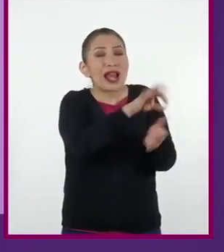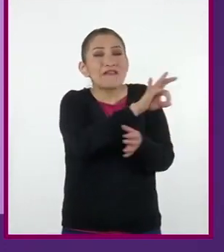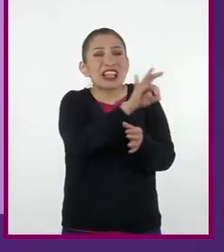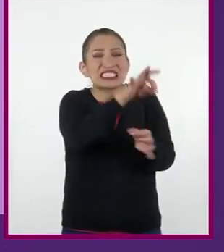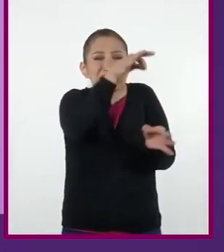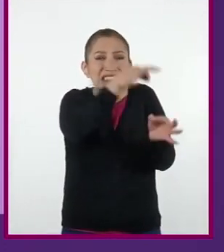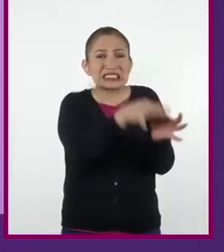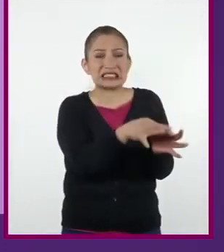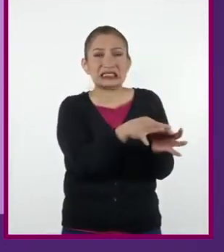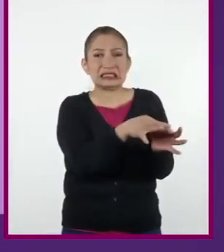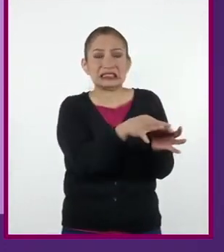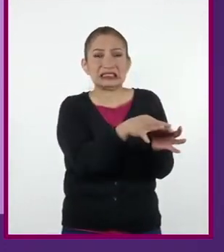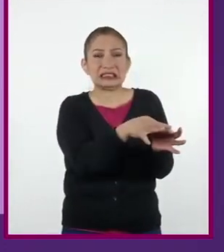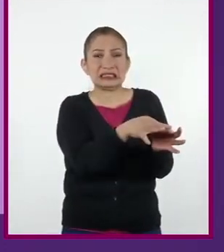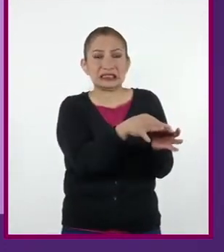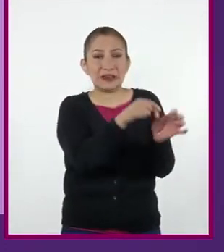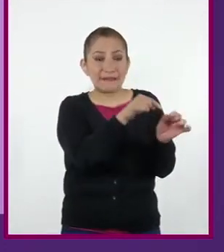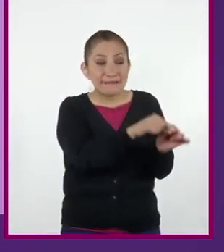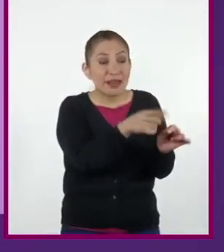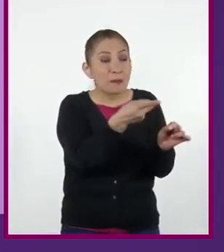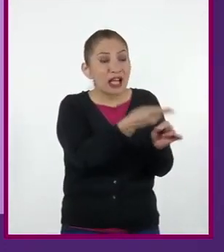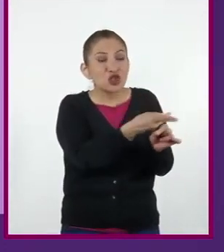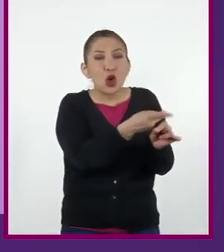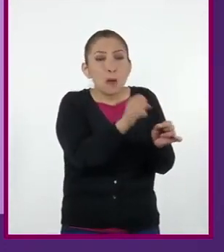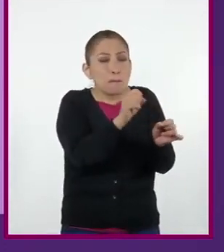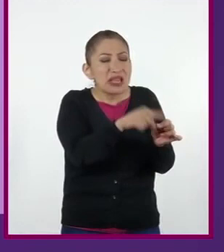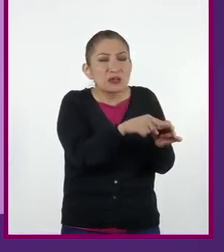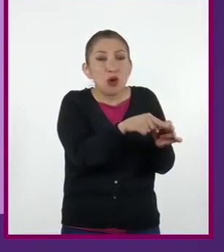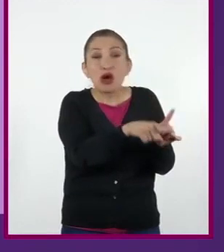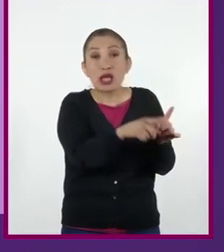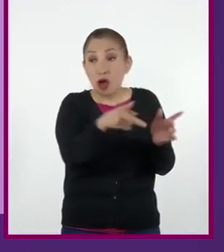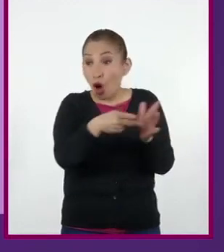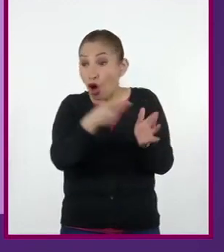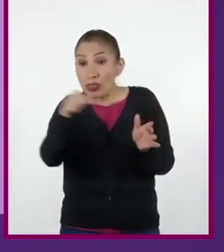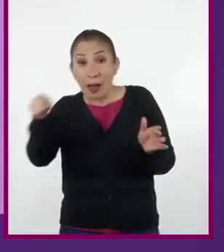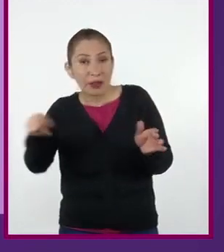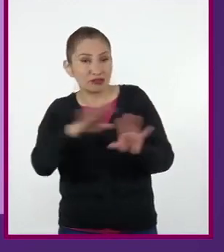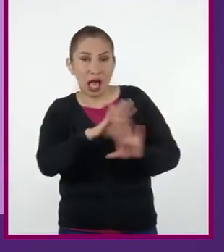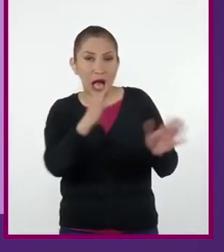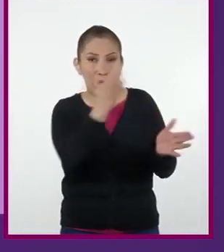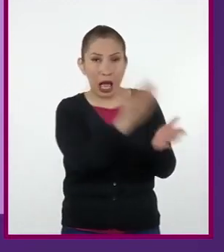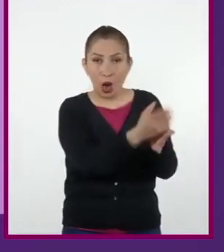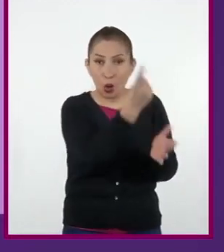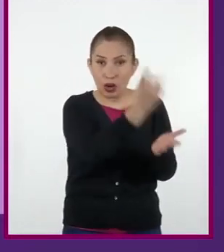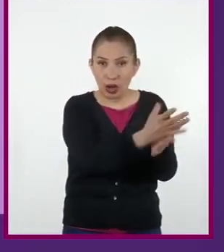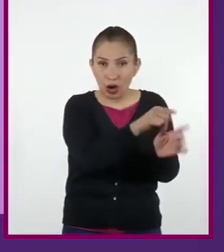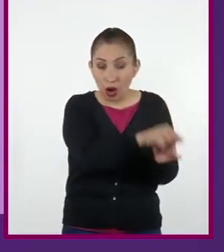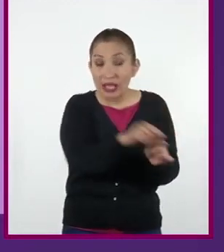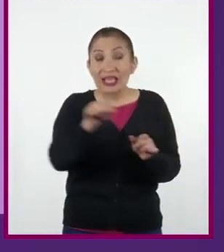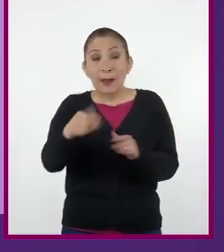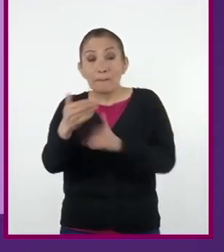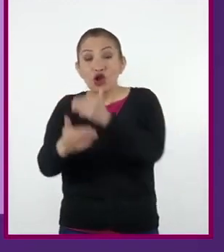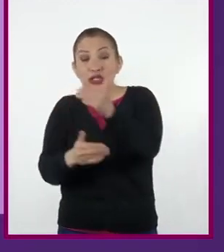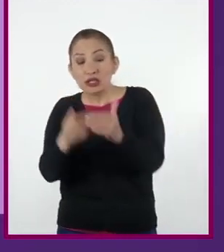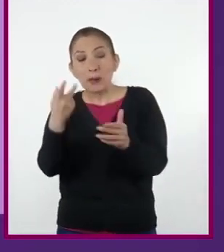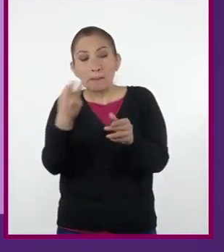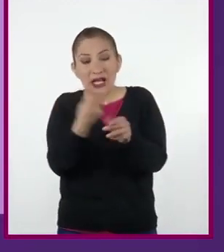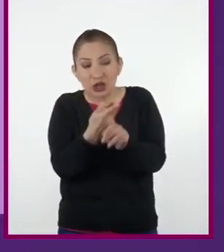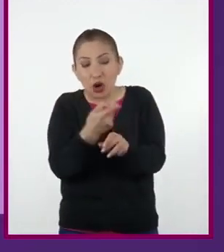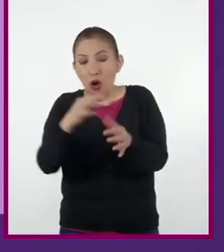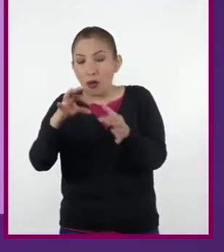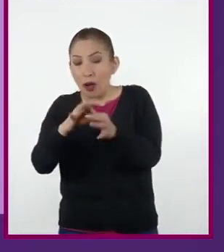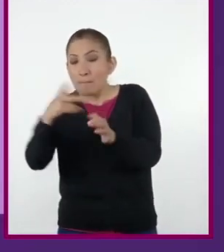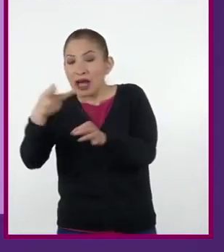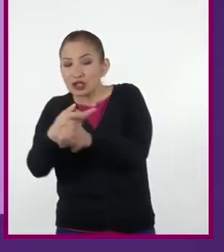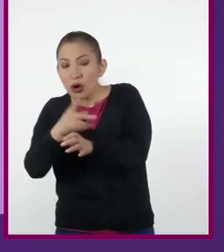fecha específicos en que suceden y no se repiten, y los procesos son varios hechos relacionados entre